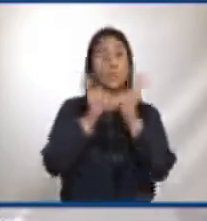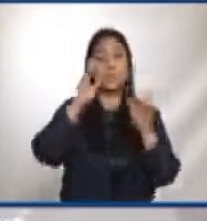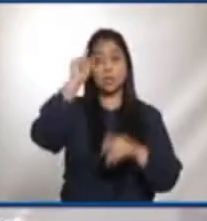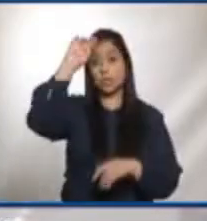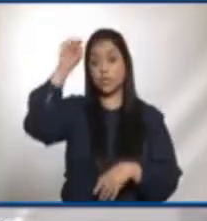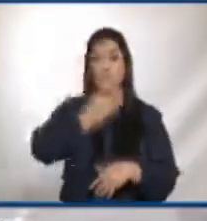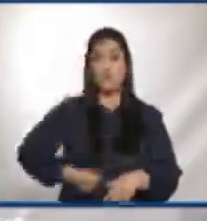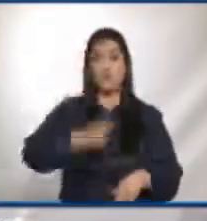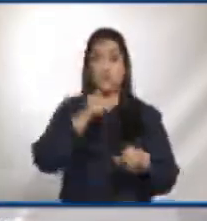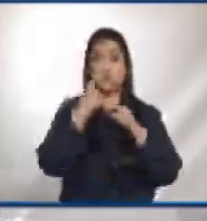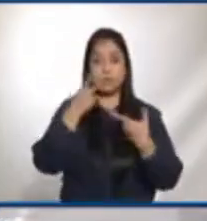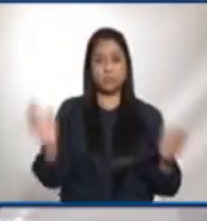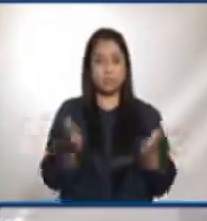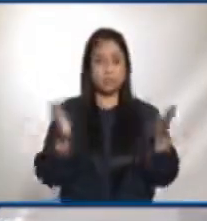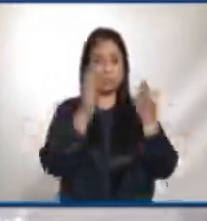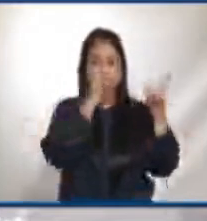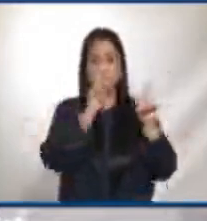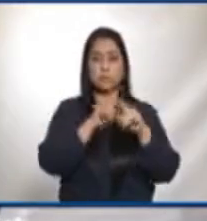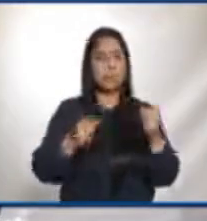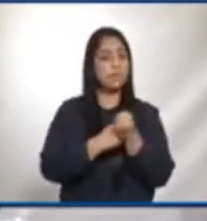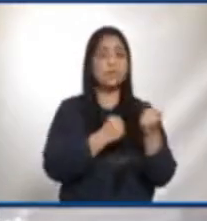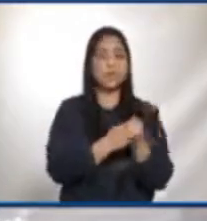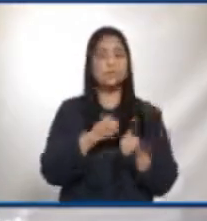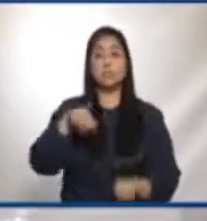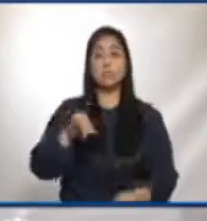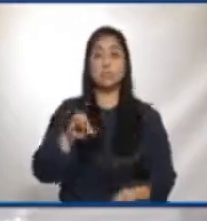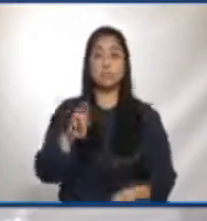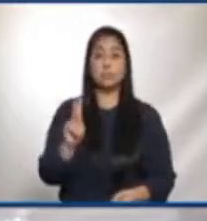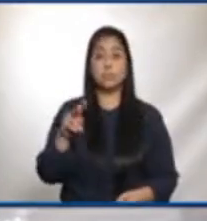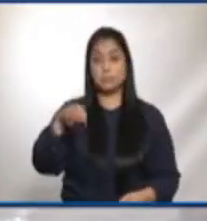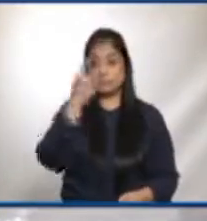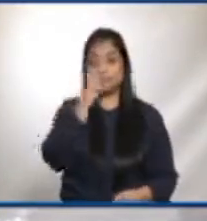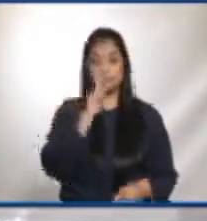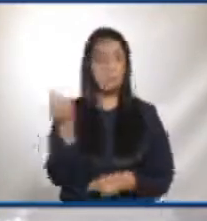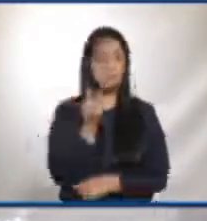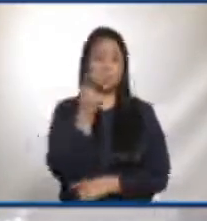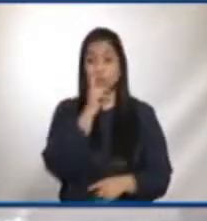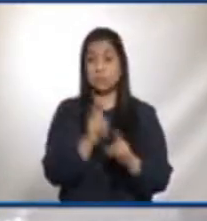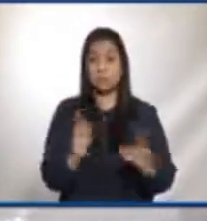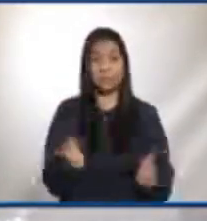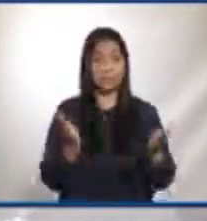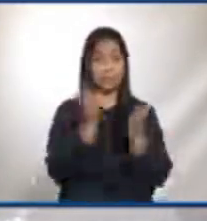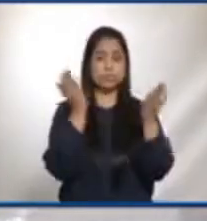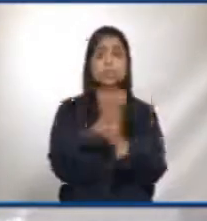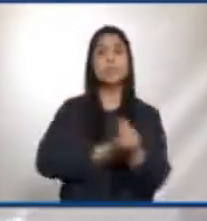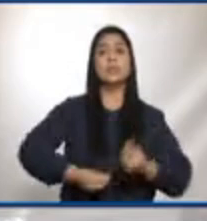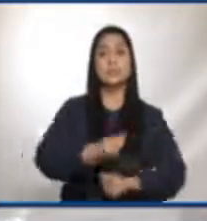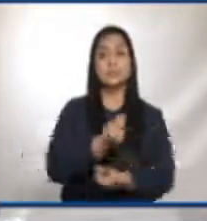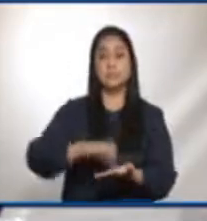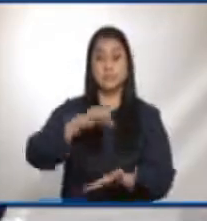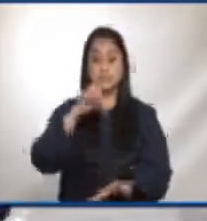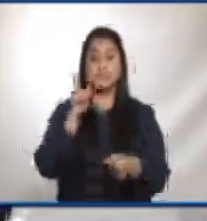las condiciones para el impulso y fortalecimiento de las MIPYMES por ser uno de los principales motores de crecimiento económico del país. Por